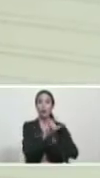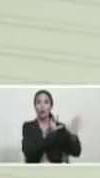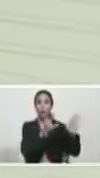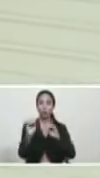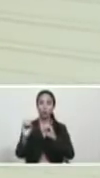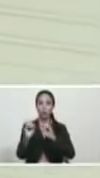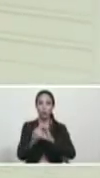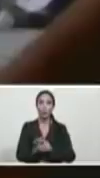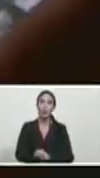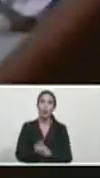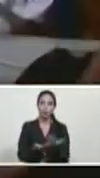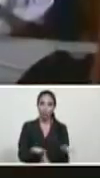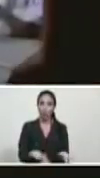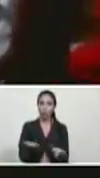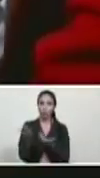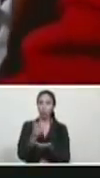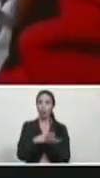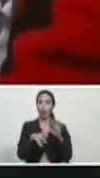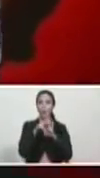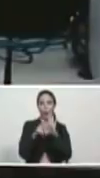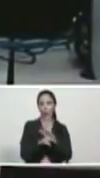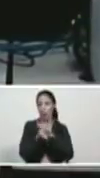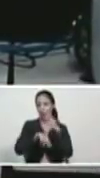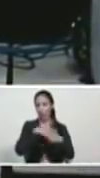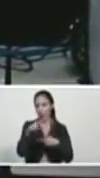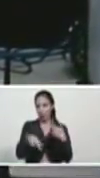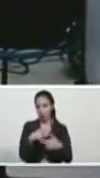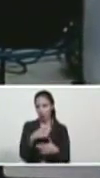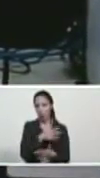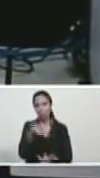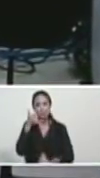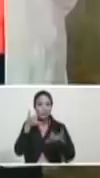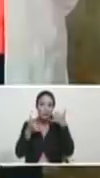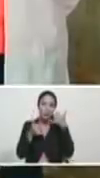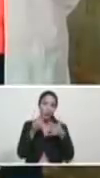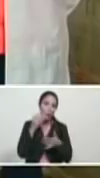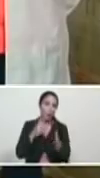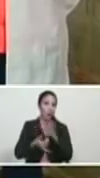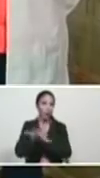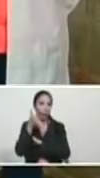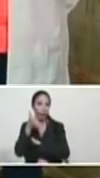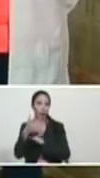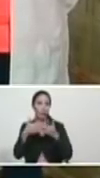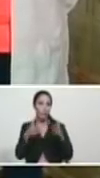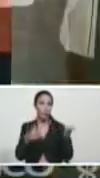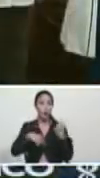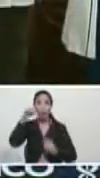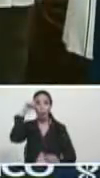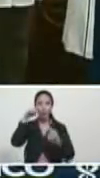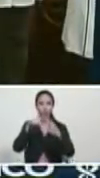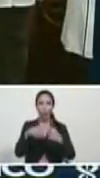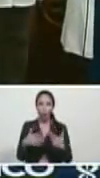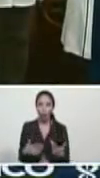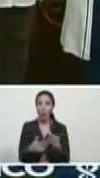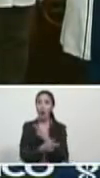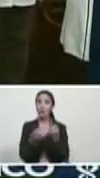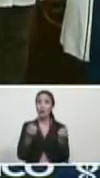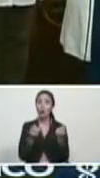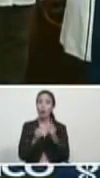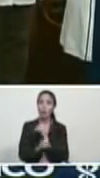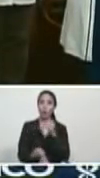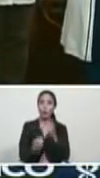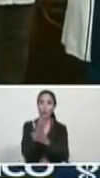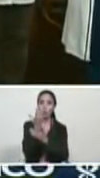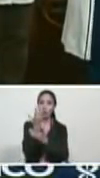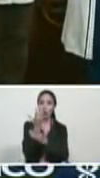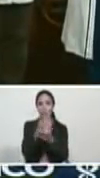nuestra revolución, el cual también estamos fortaleciendo con la apertura de estas farmacias. La meta, crear una farmacia por